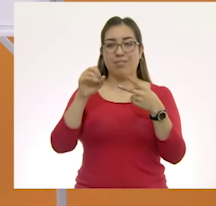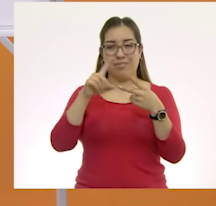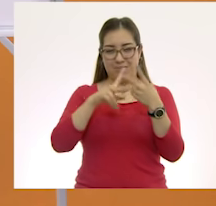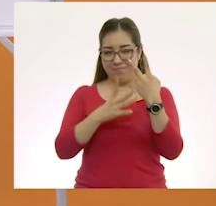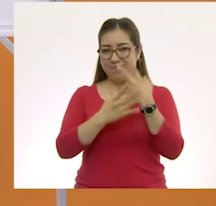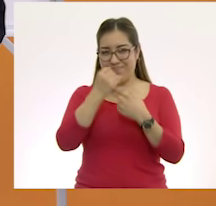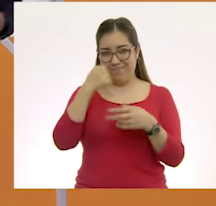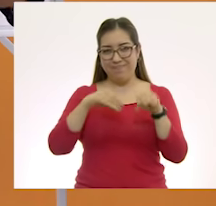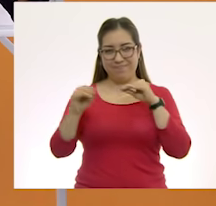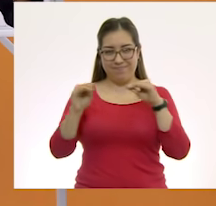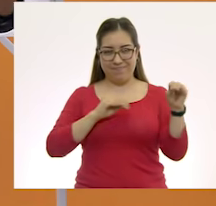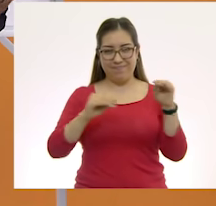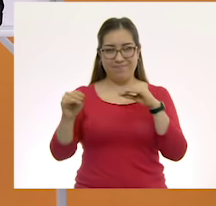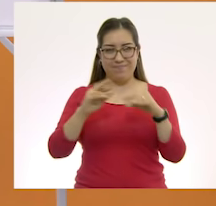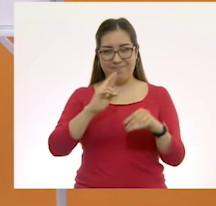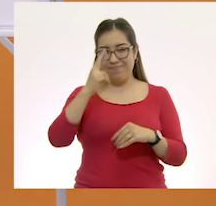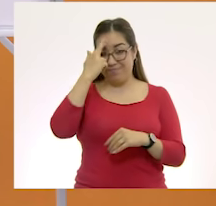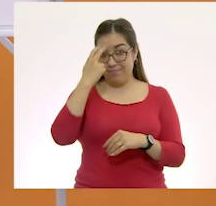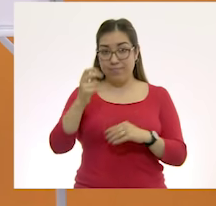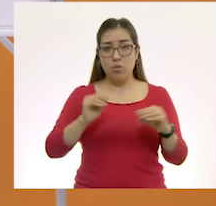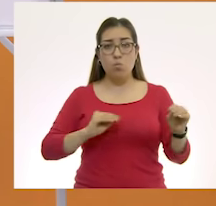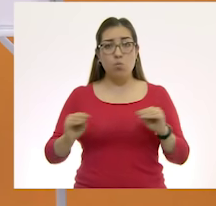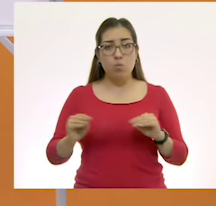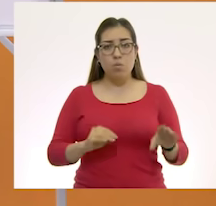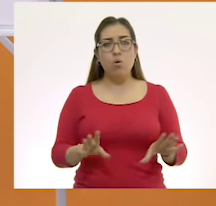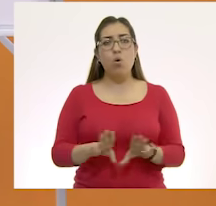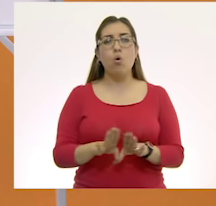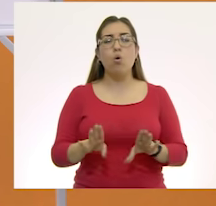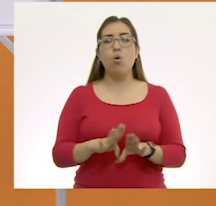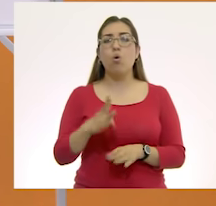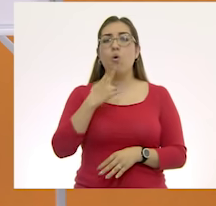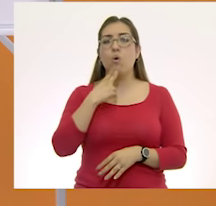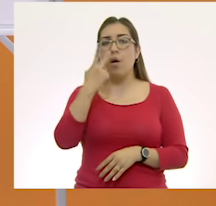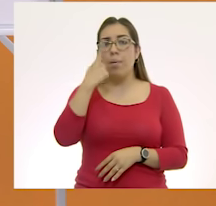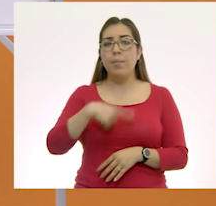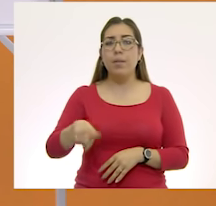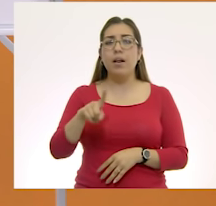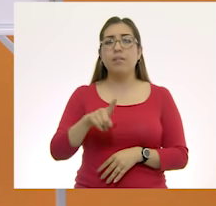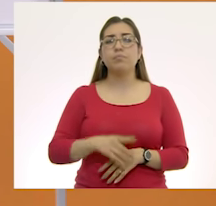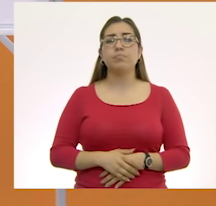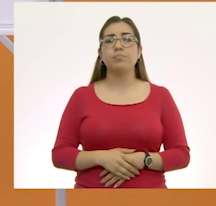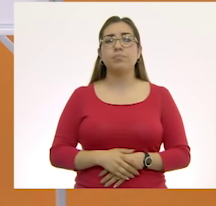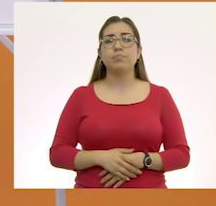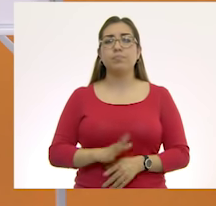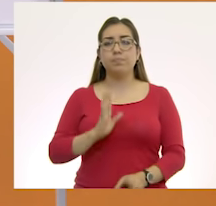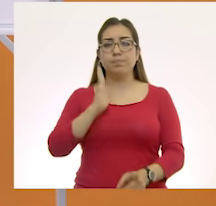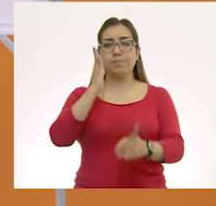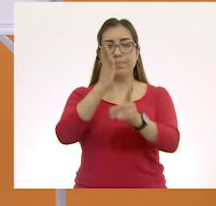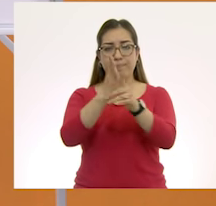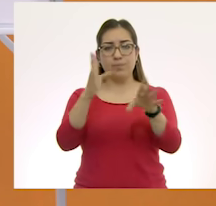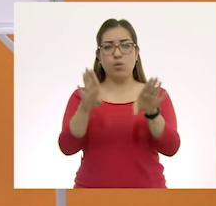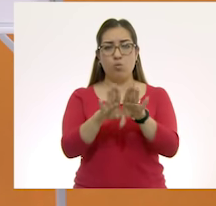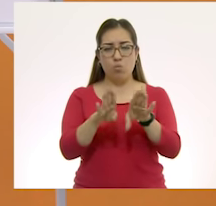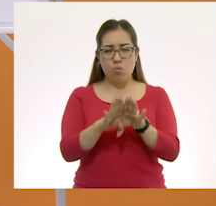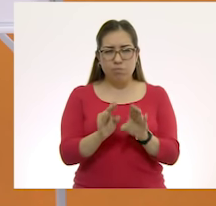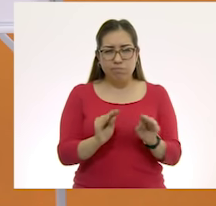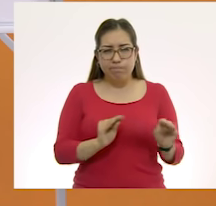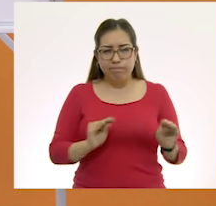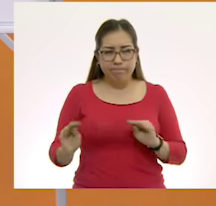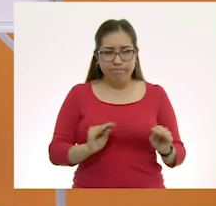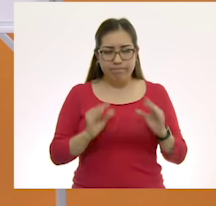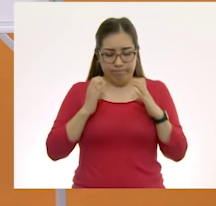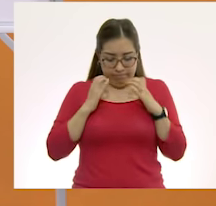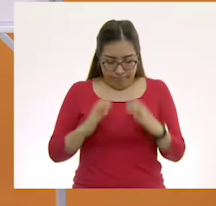anterior. Estos movimientos corporales pues, nos ayudan justamente para identificar cómo son estos movimientos, ¿no? En